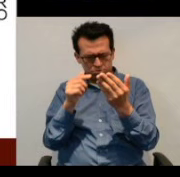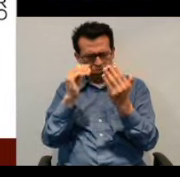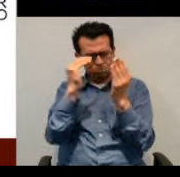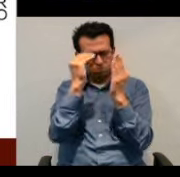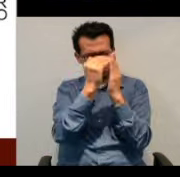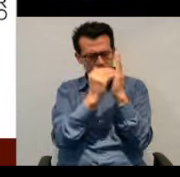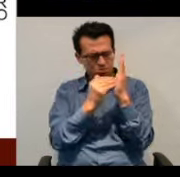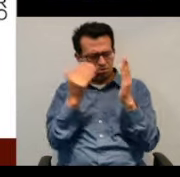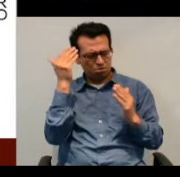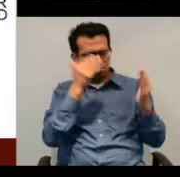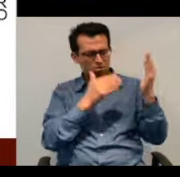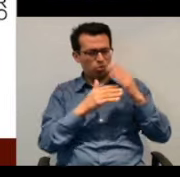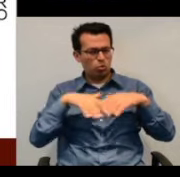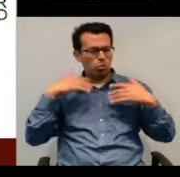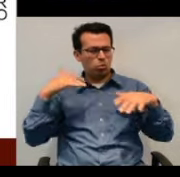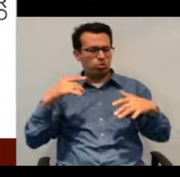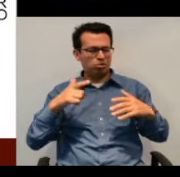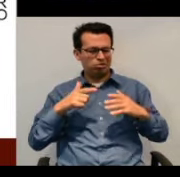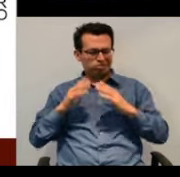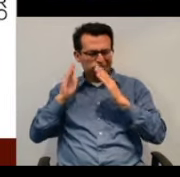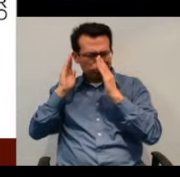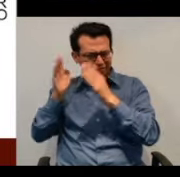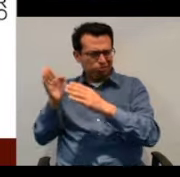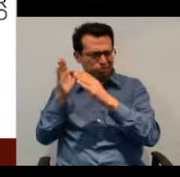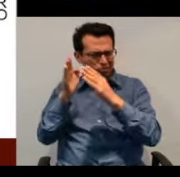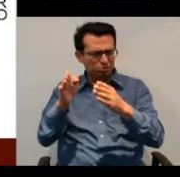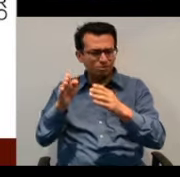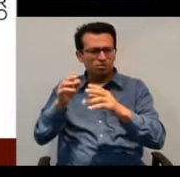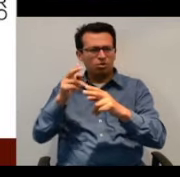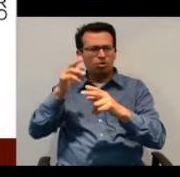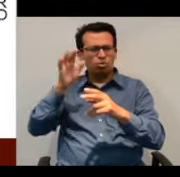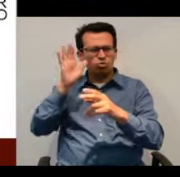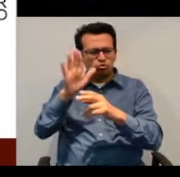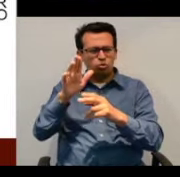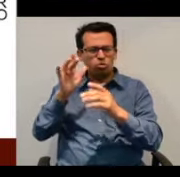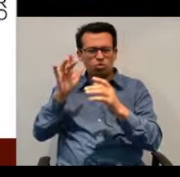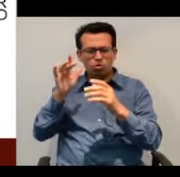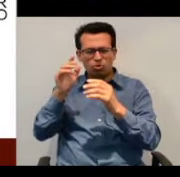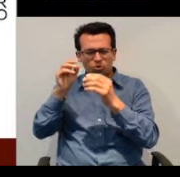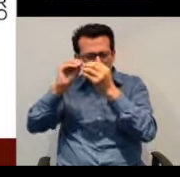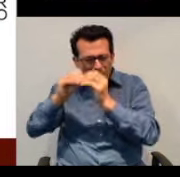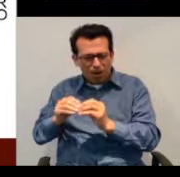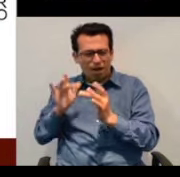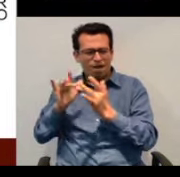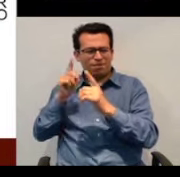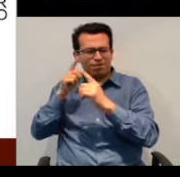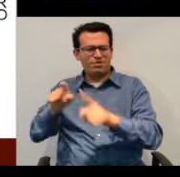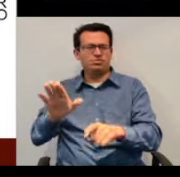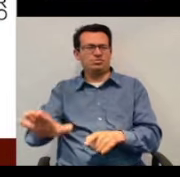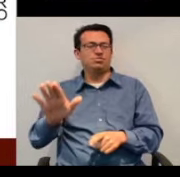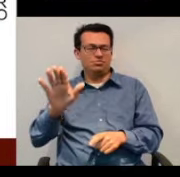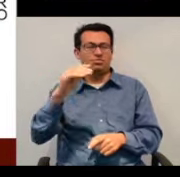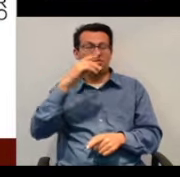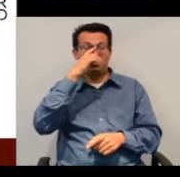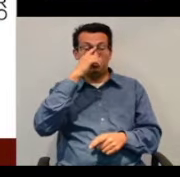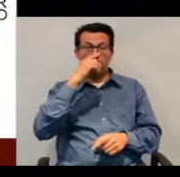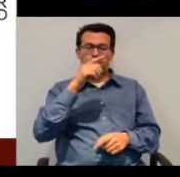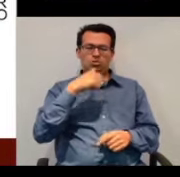y demandas desde lo diferencial de los diferentes géneros. La educación inclusiva es una de las